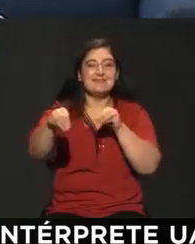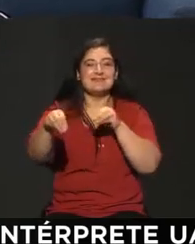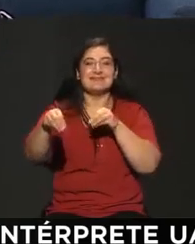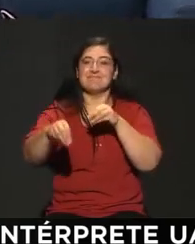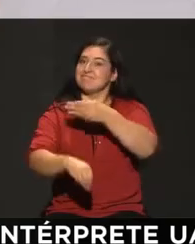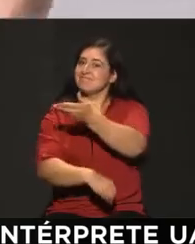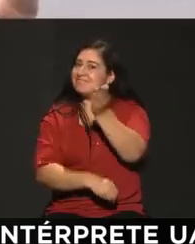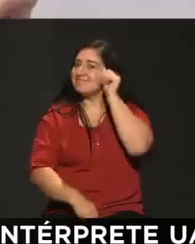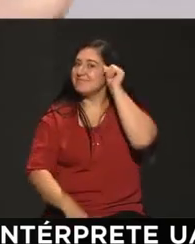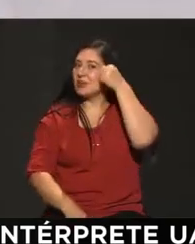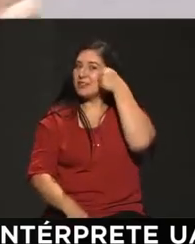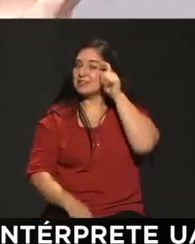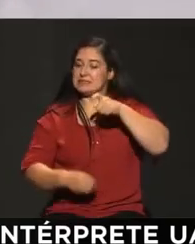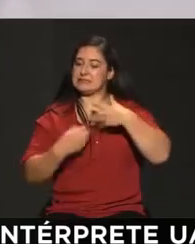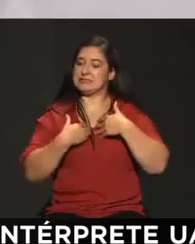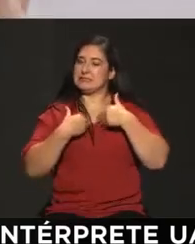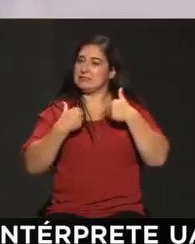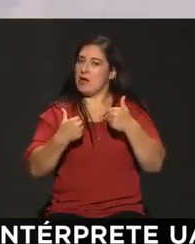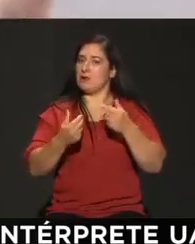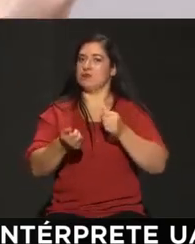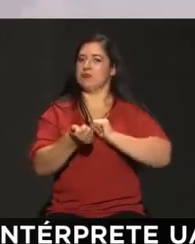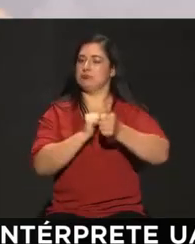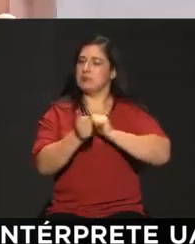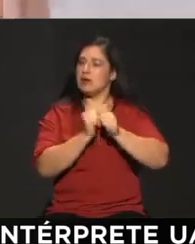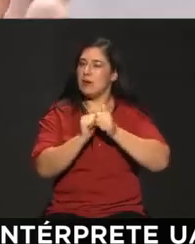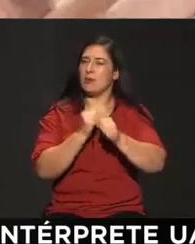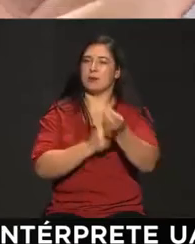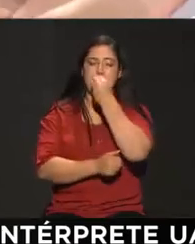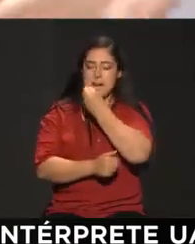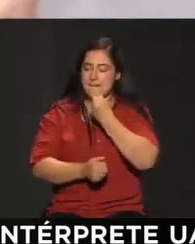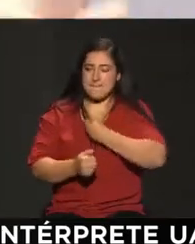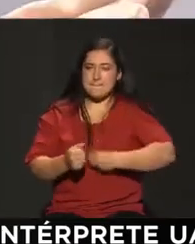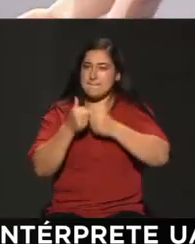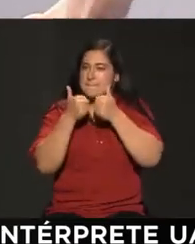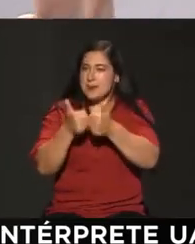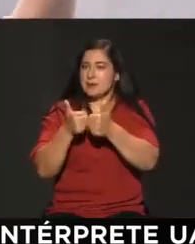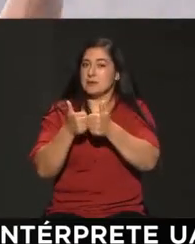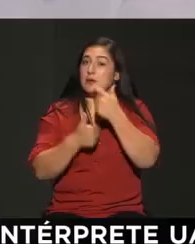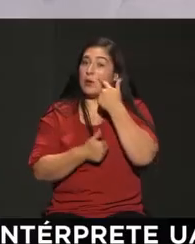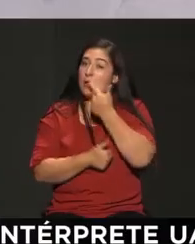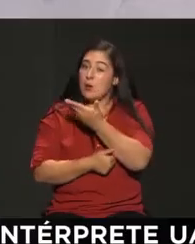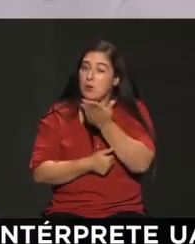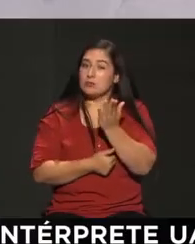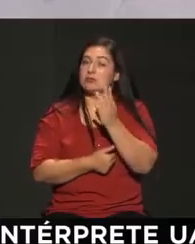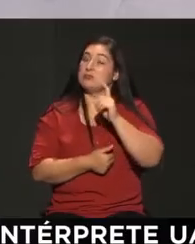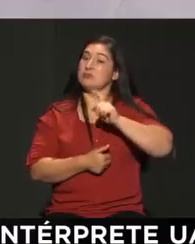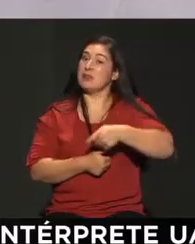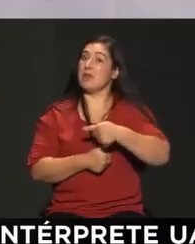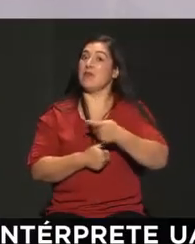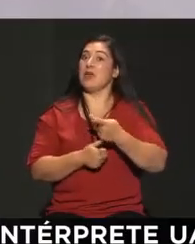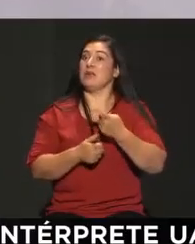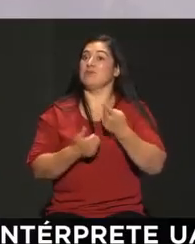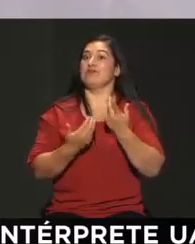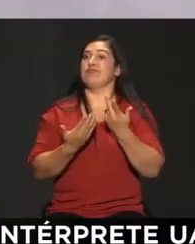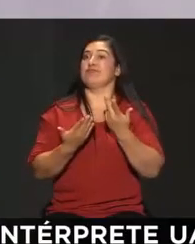Y flexibilidad. Recuerden estar sanos, si hacer ejercicio, alimentarse bien, porque hay que estar siempre